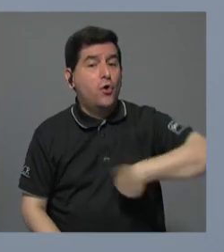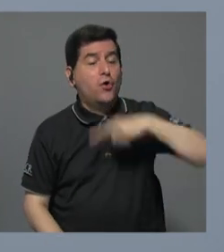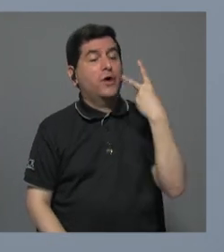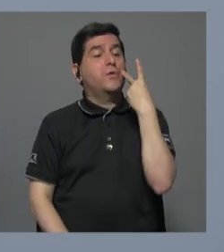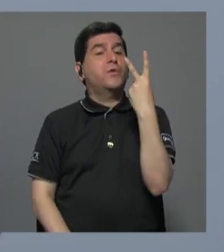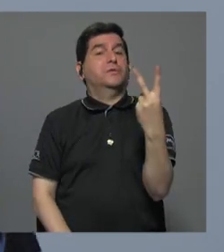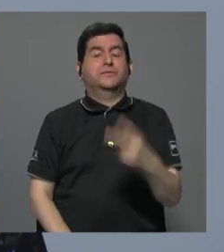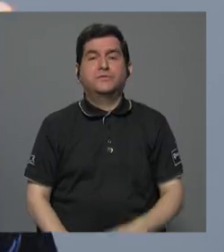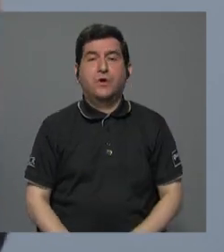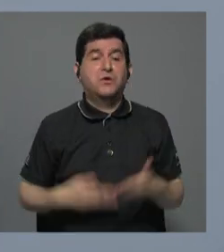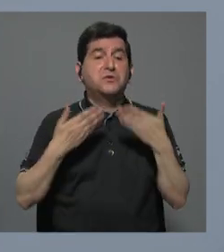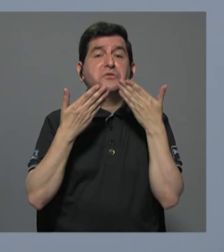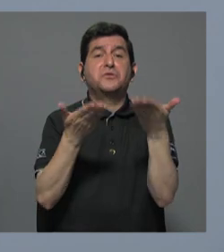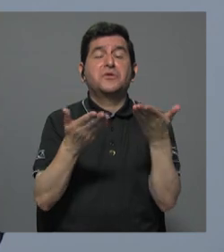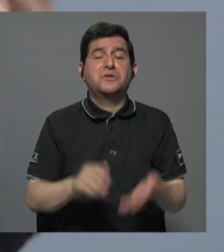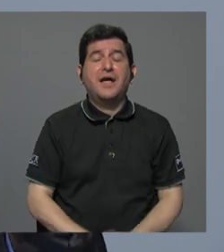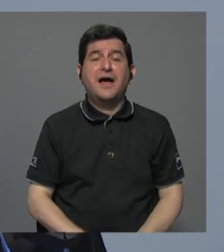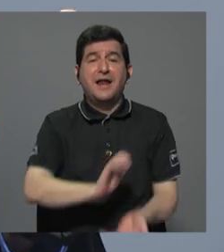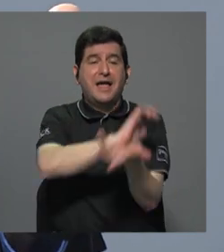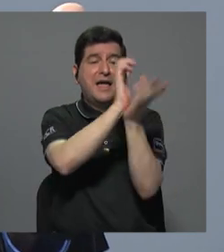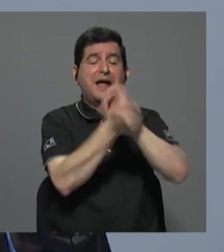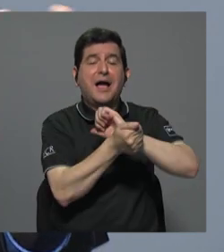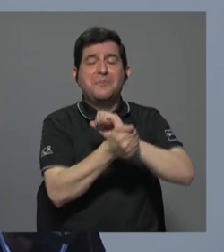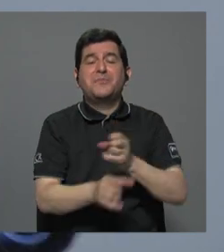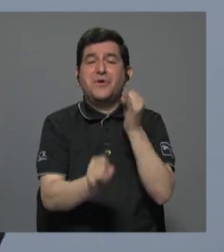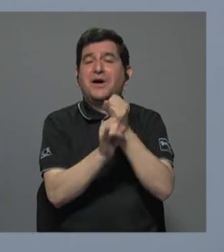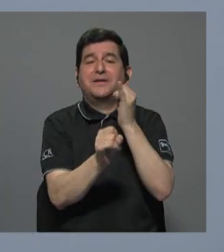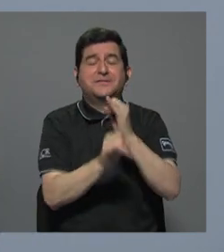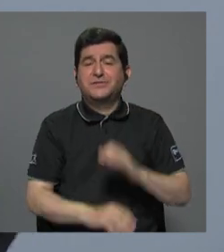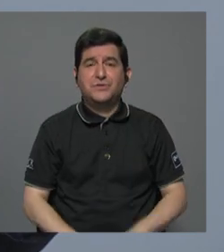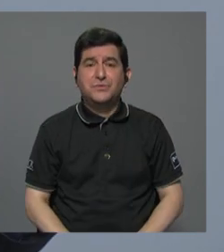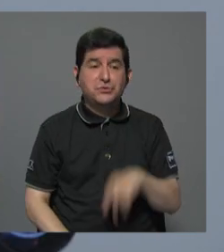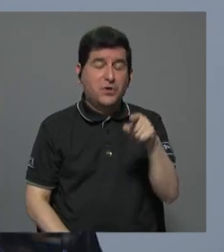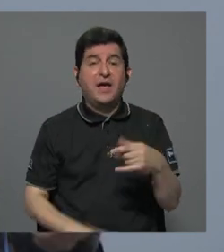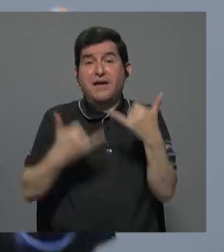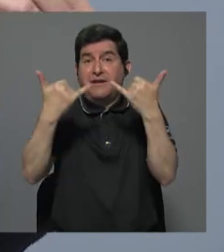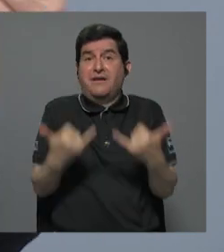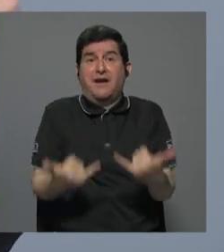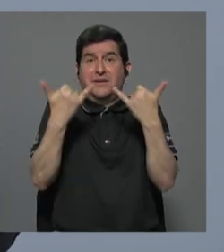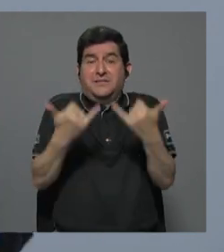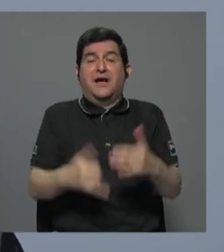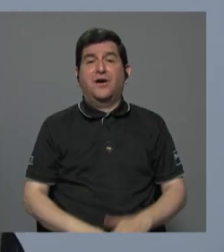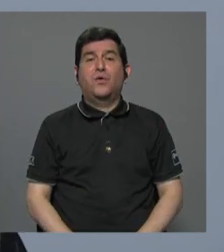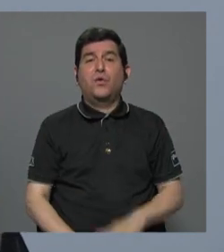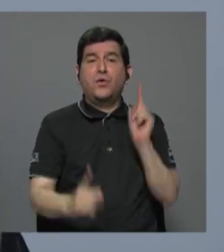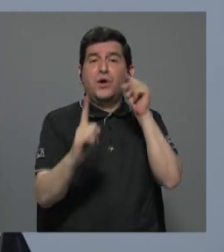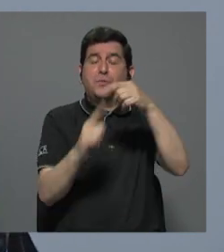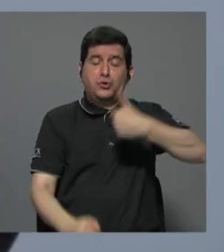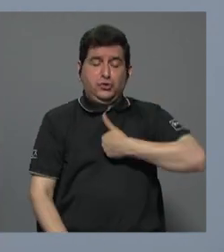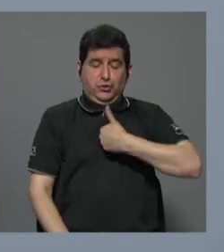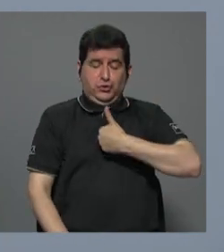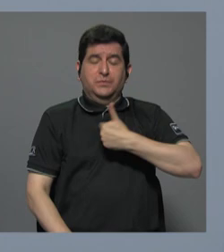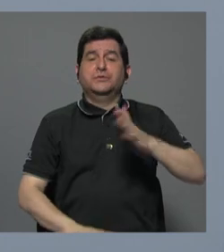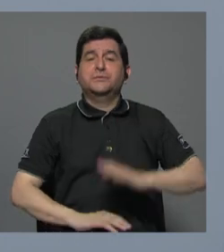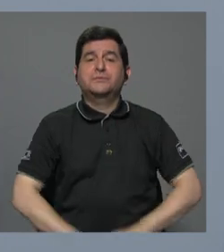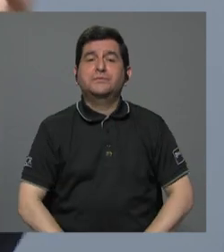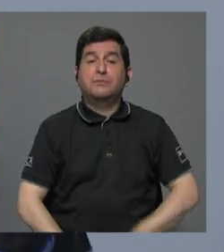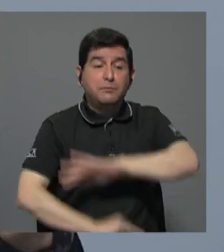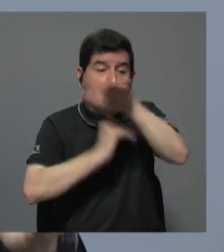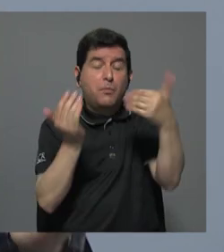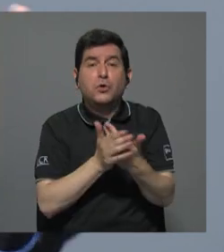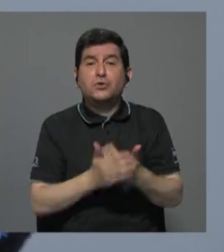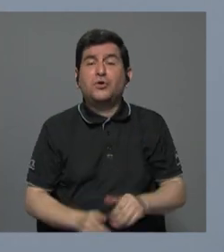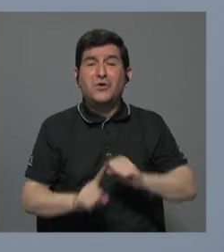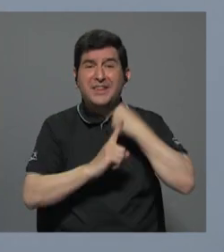nosotros que darle vuelta al rótulo de las instituciones donde ellas se convierten en fines en sí mismos entonces toda esta